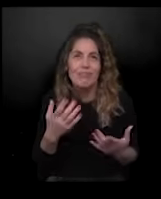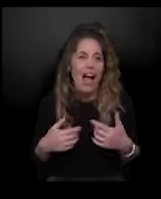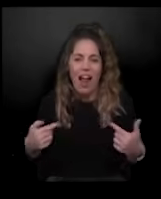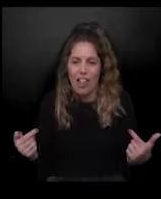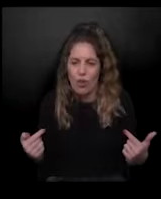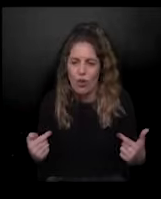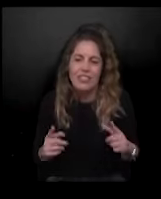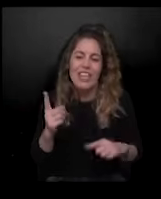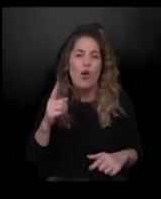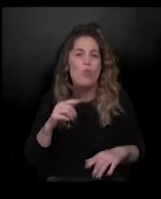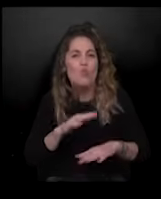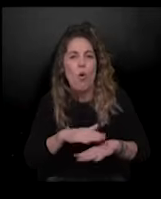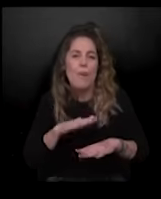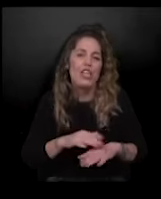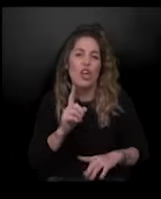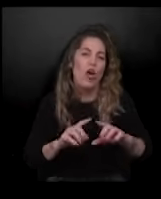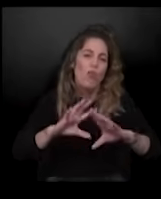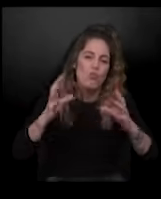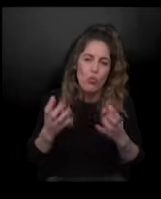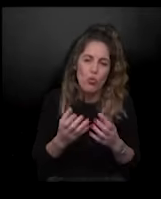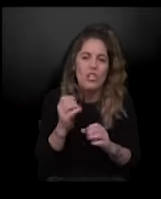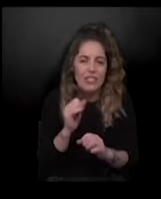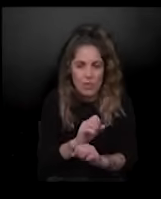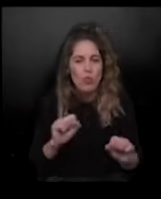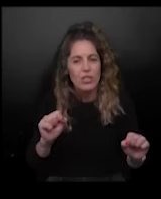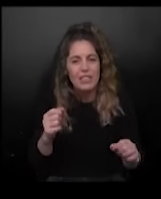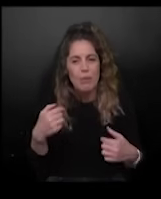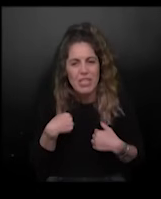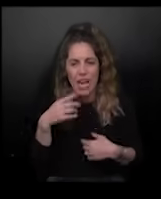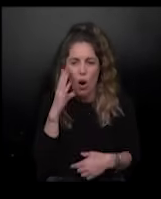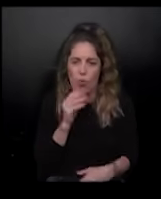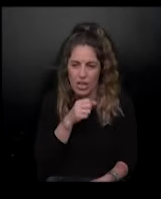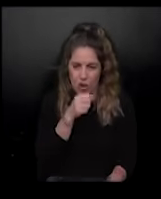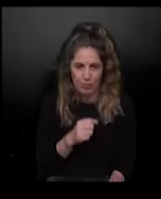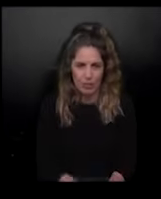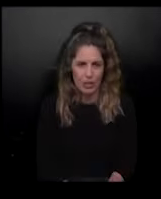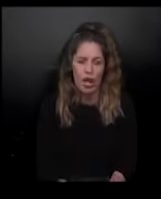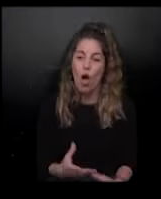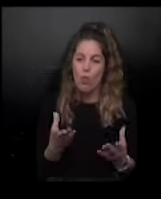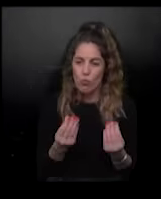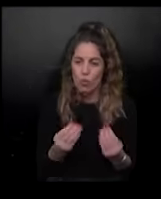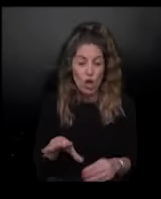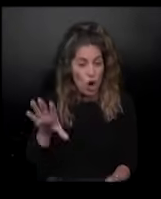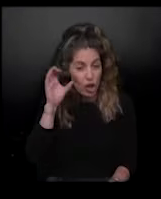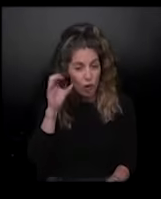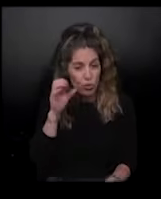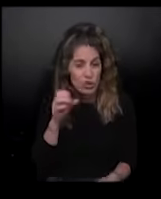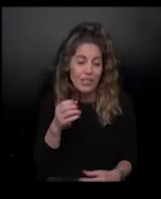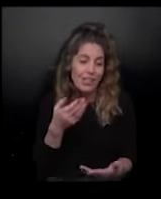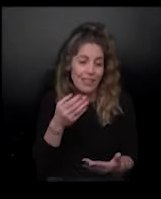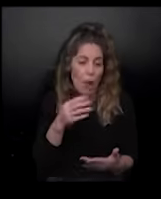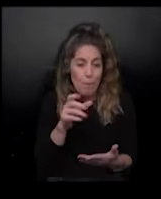como si en algún punto en algún mundo Sí pudiste ser mi abuelo muchos de los que escuchen estas Humildes